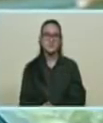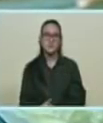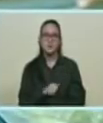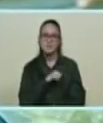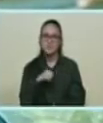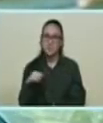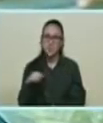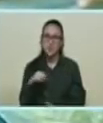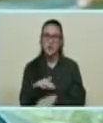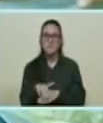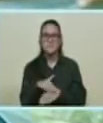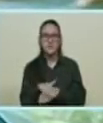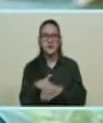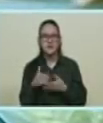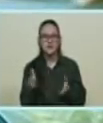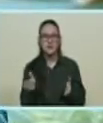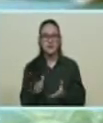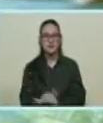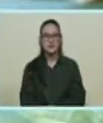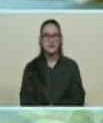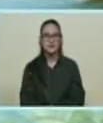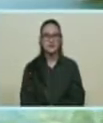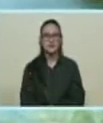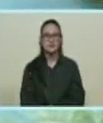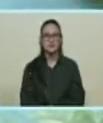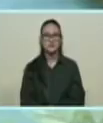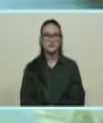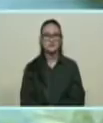públicas, de ministerios,